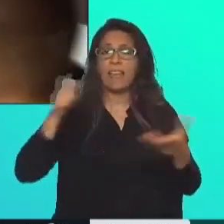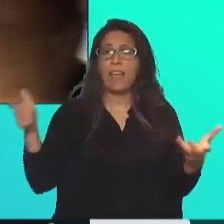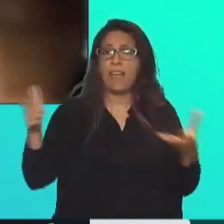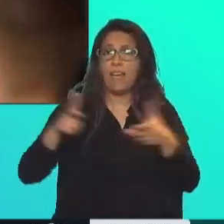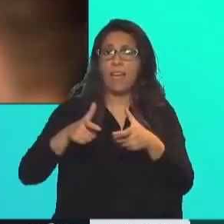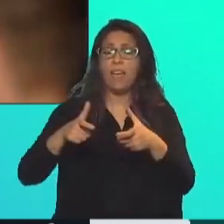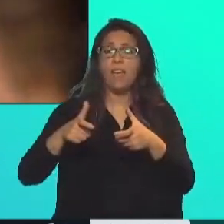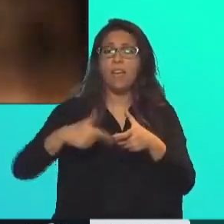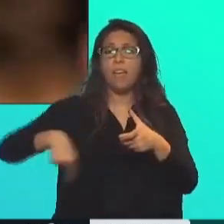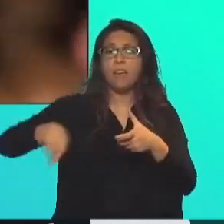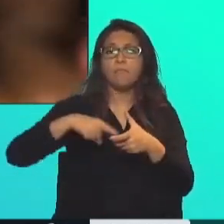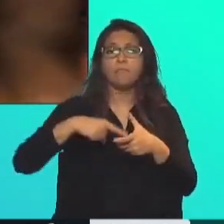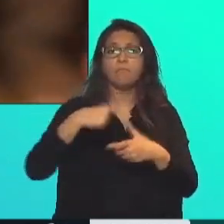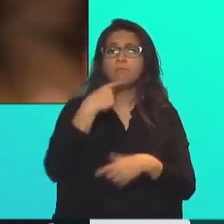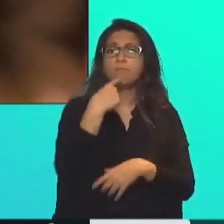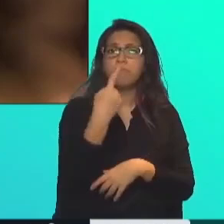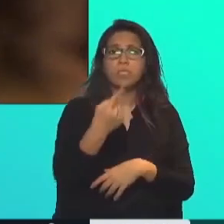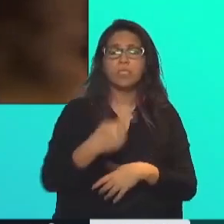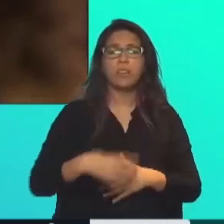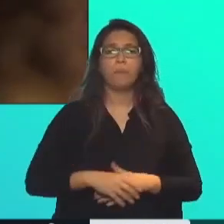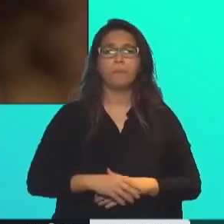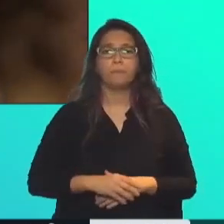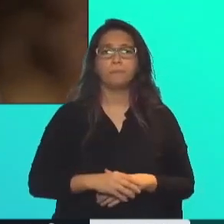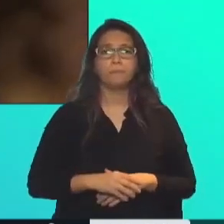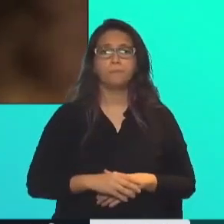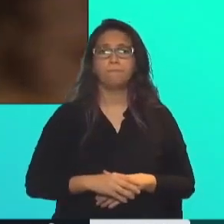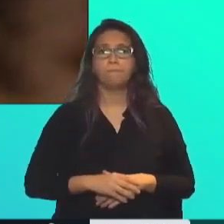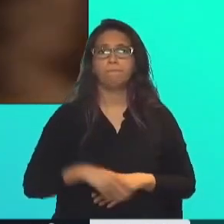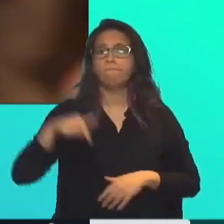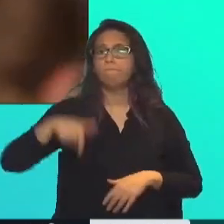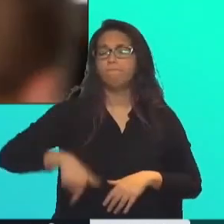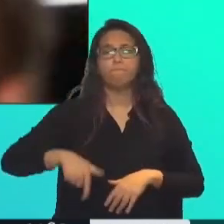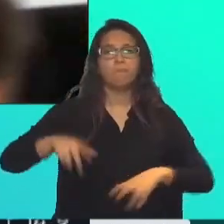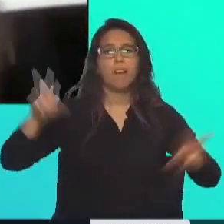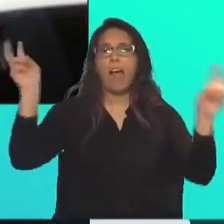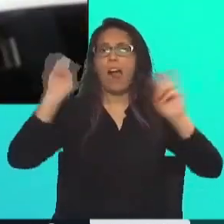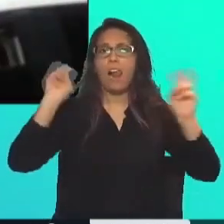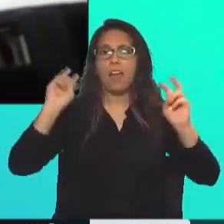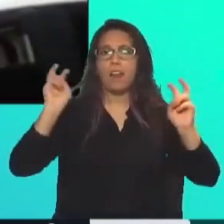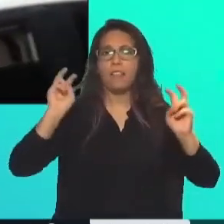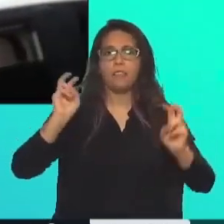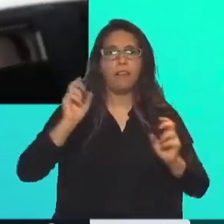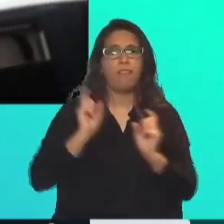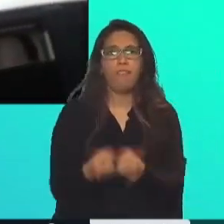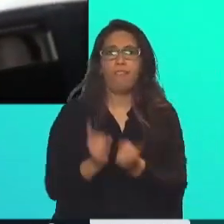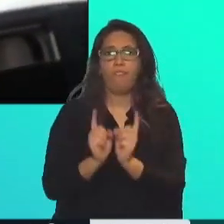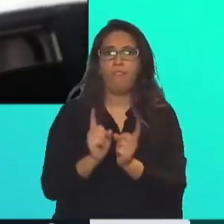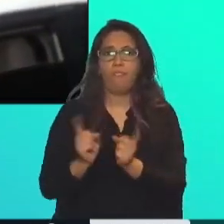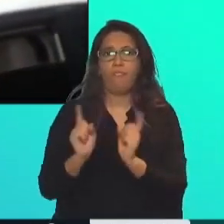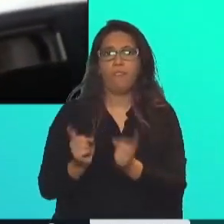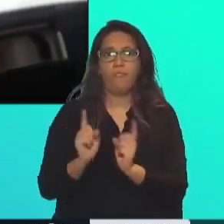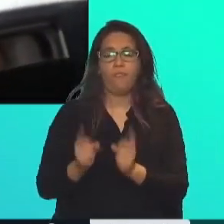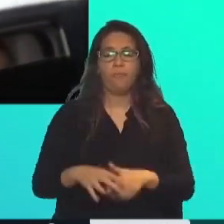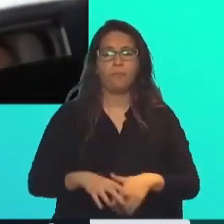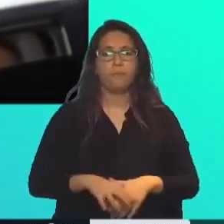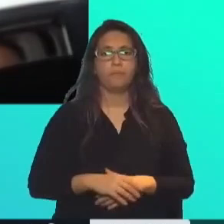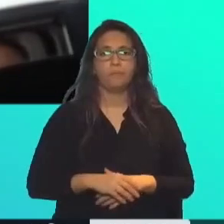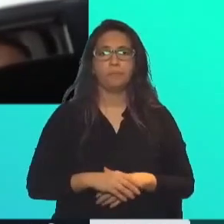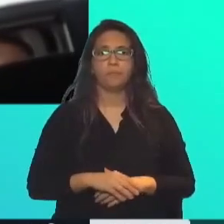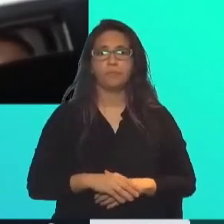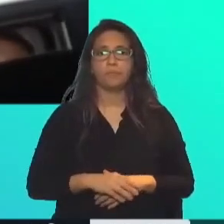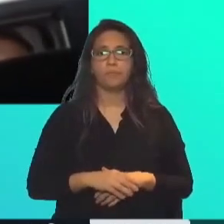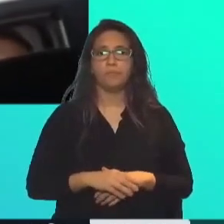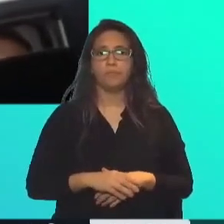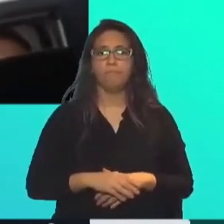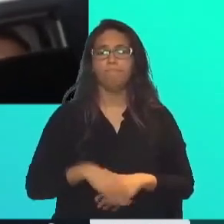Trabajo se declara en estado de alerta permanente, en sesión permanente y en